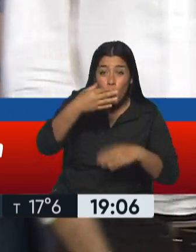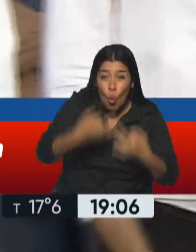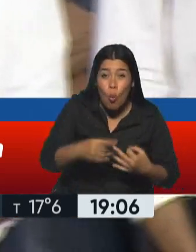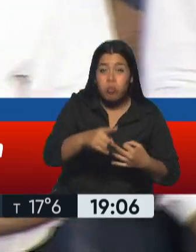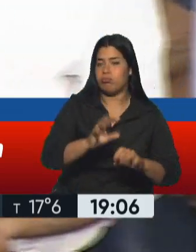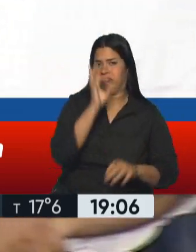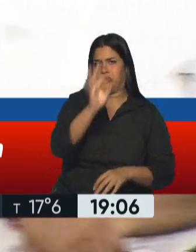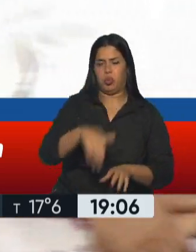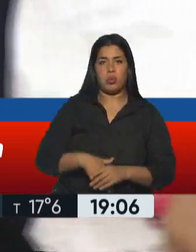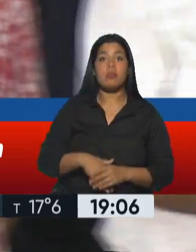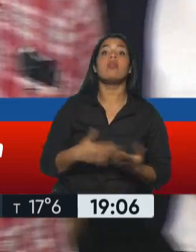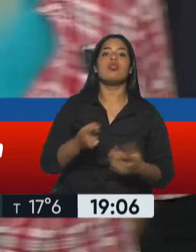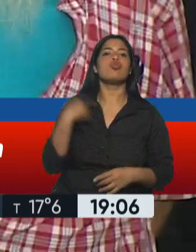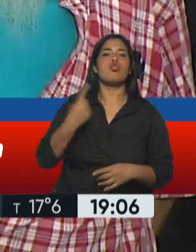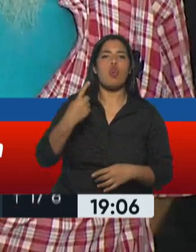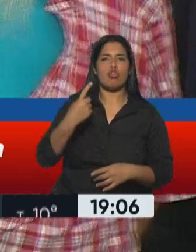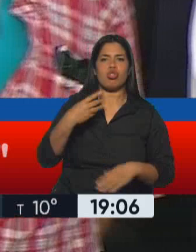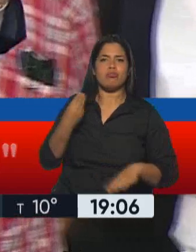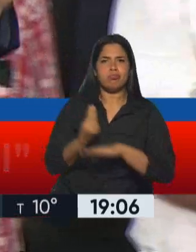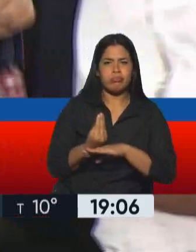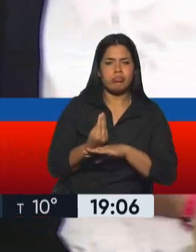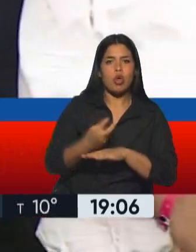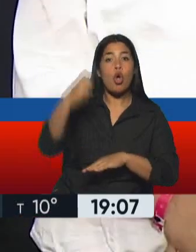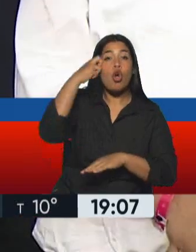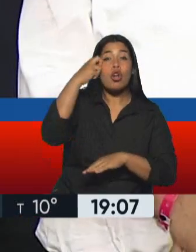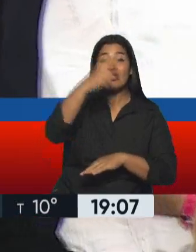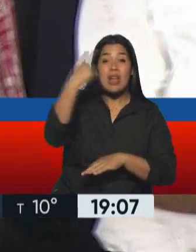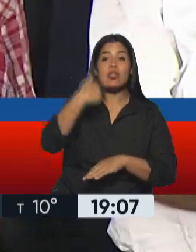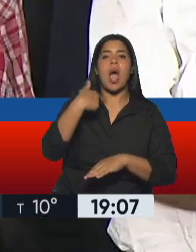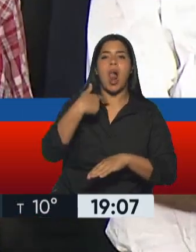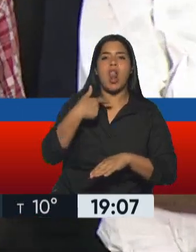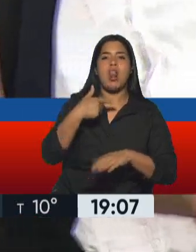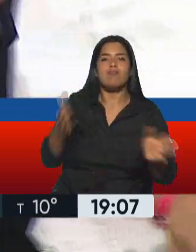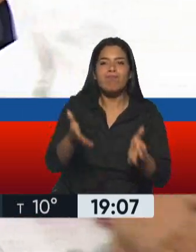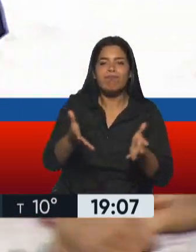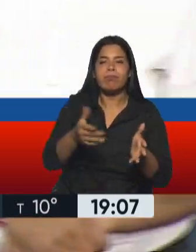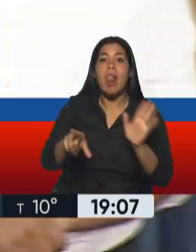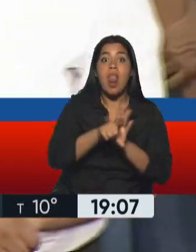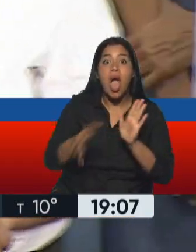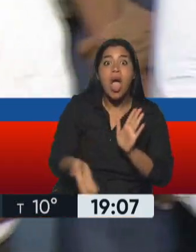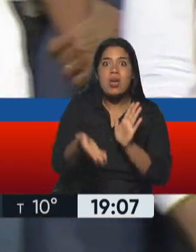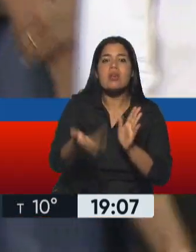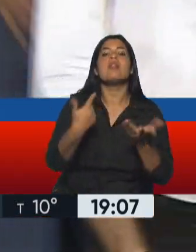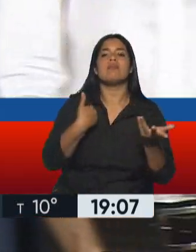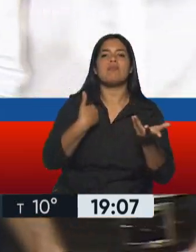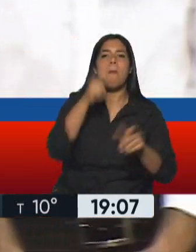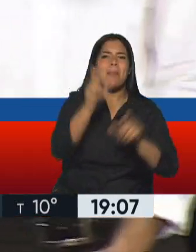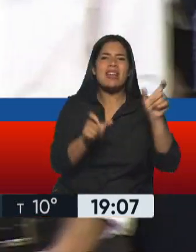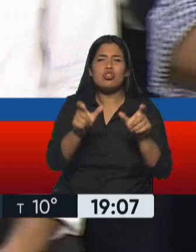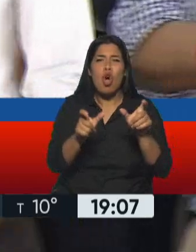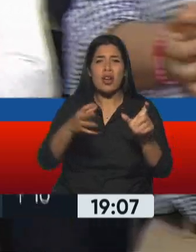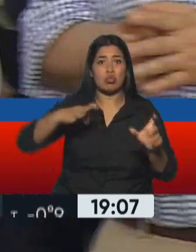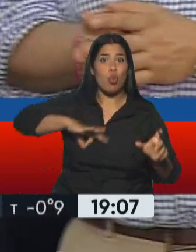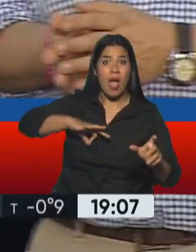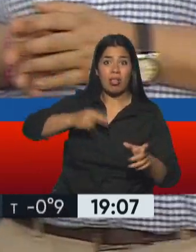nosotros y el Congreso de la Nación promovió una ley que hizo que los asalariados dejen de pagar impuestos